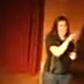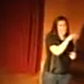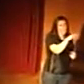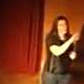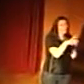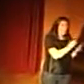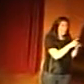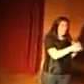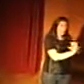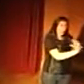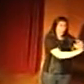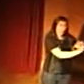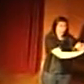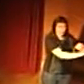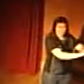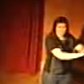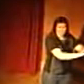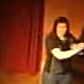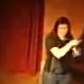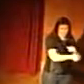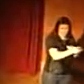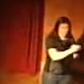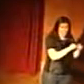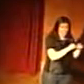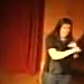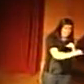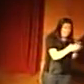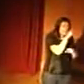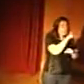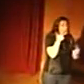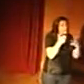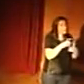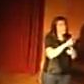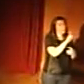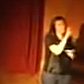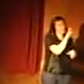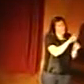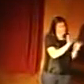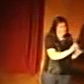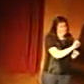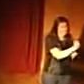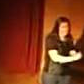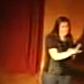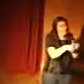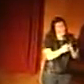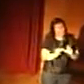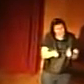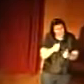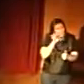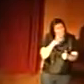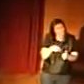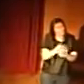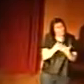continúa muy fundamentalmente a partir de artistas italianos hasta principios del siglo XIX que es donde yo me quiero